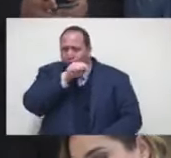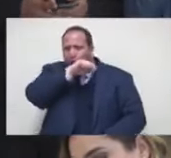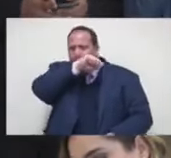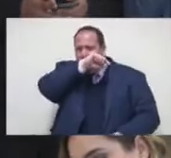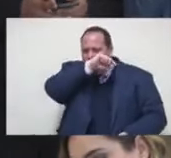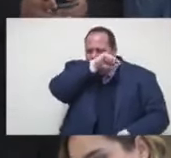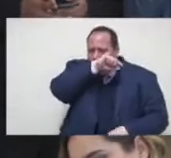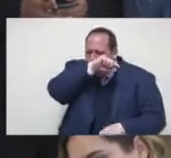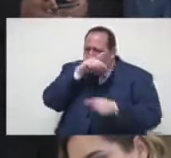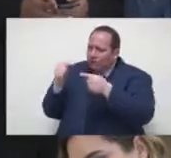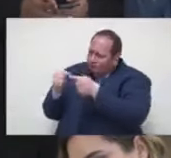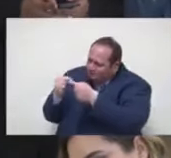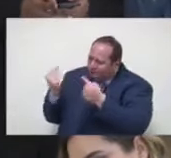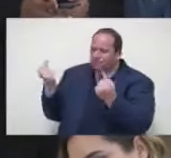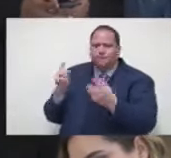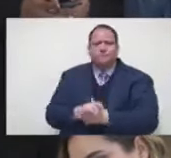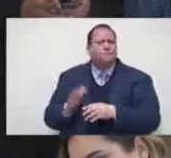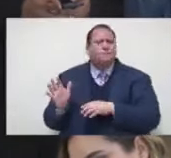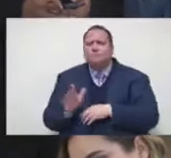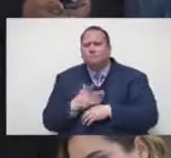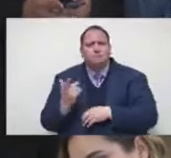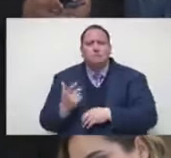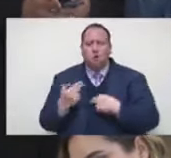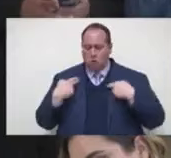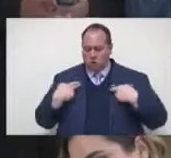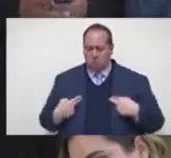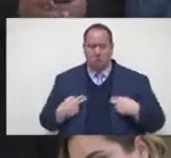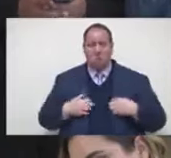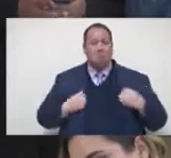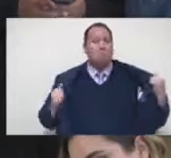la manera que se hicieron sin uniforme,